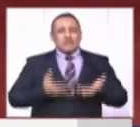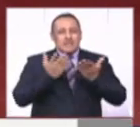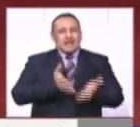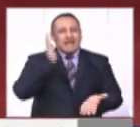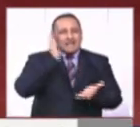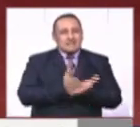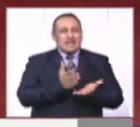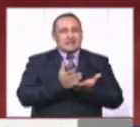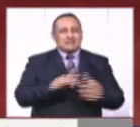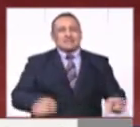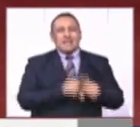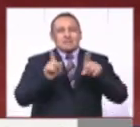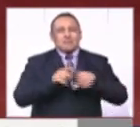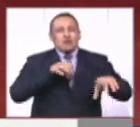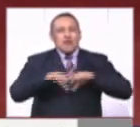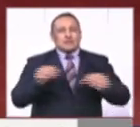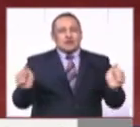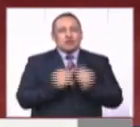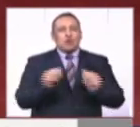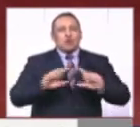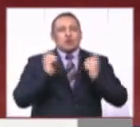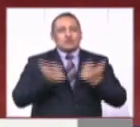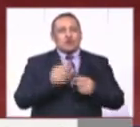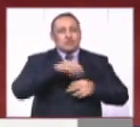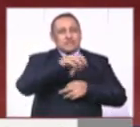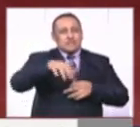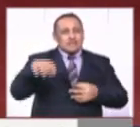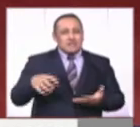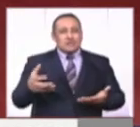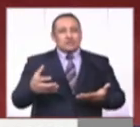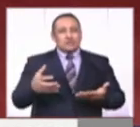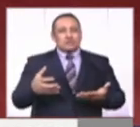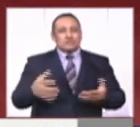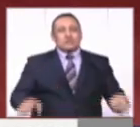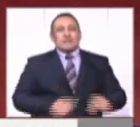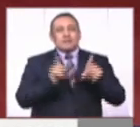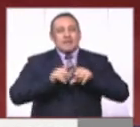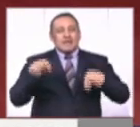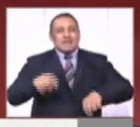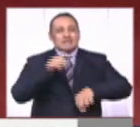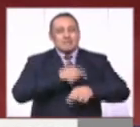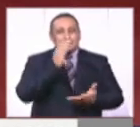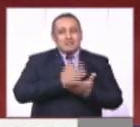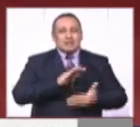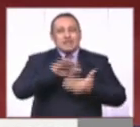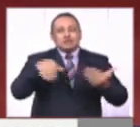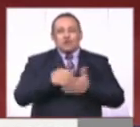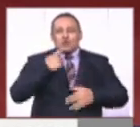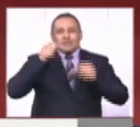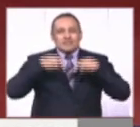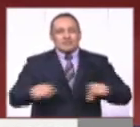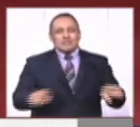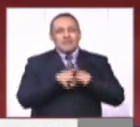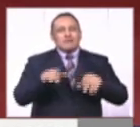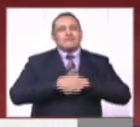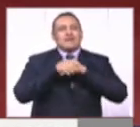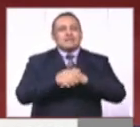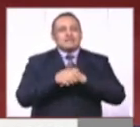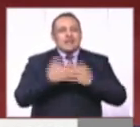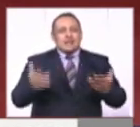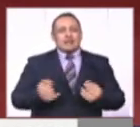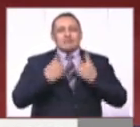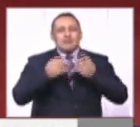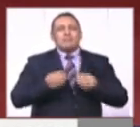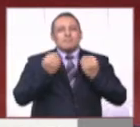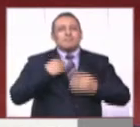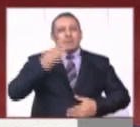sancionar por hacer los consejos descentralizados en esta parte presidente deberíamos felicitarle